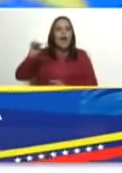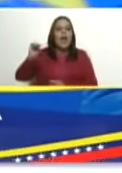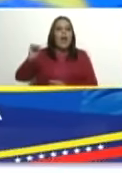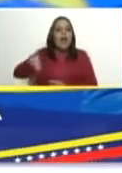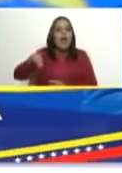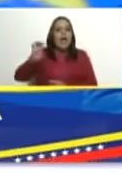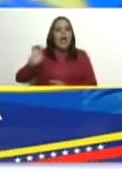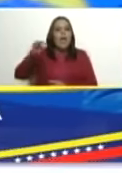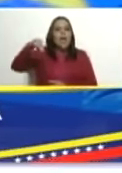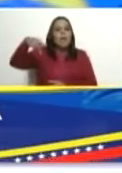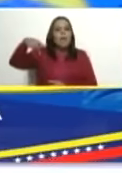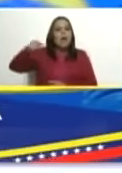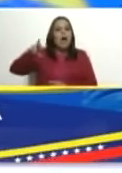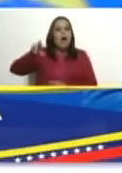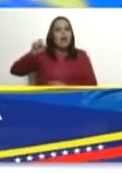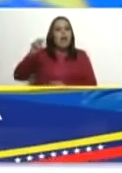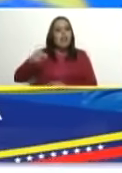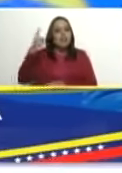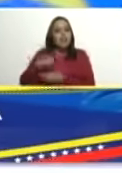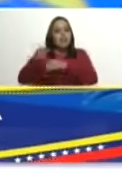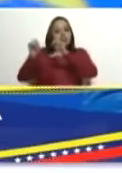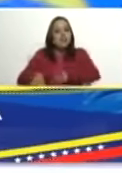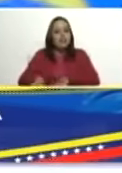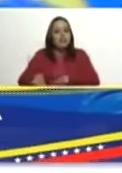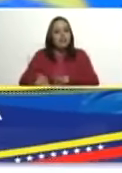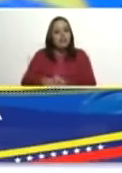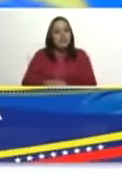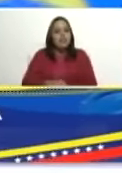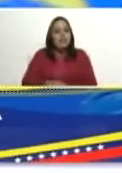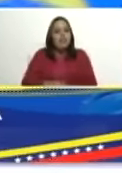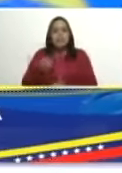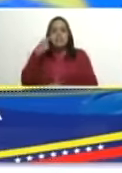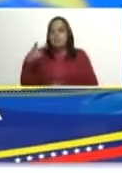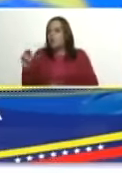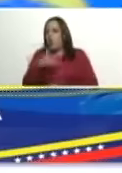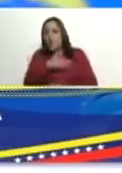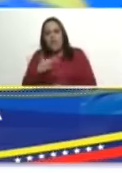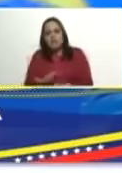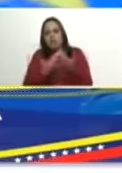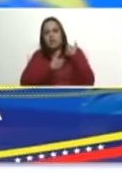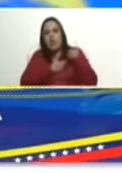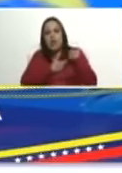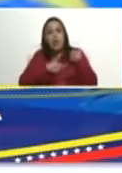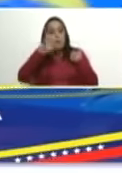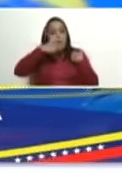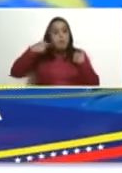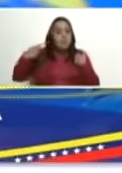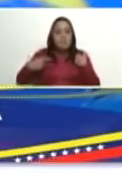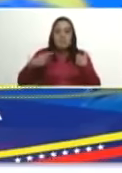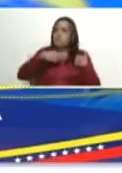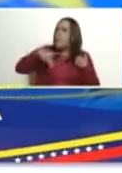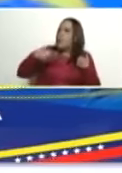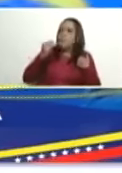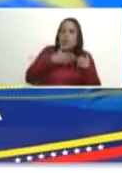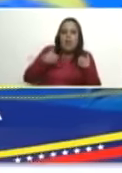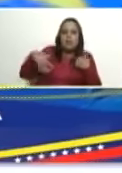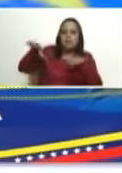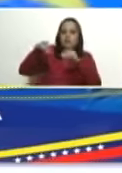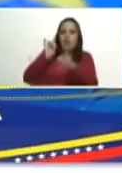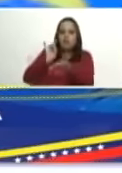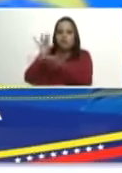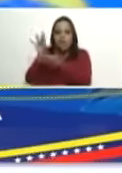él dice, no quiero mando. Y el pueblo le dice, y nosotros también tampoco lo queremos a usted. Y así